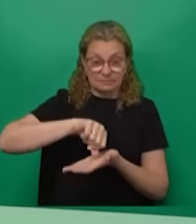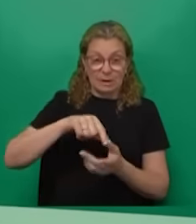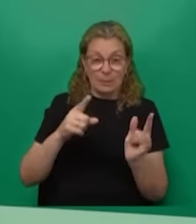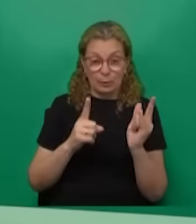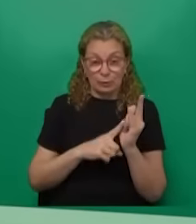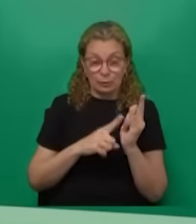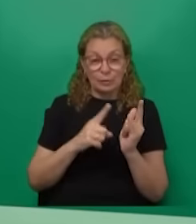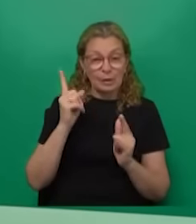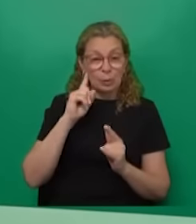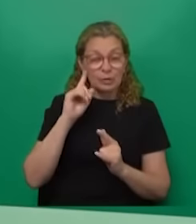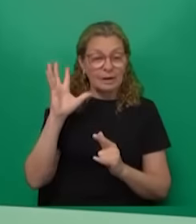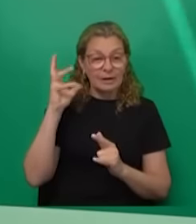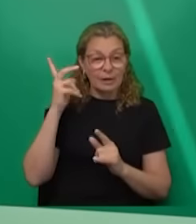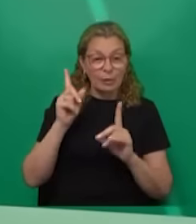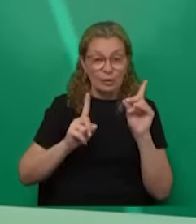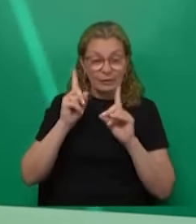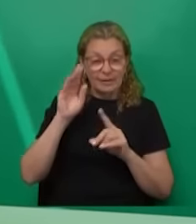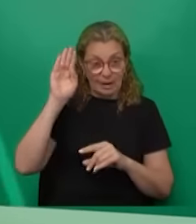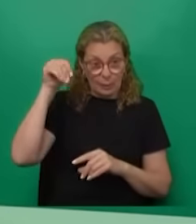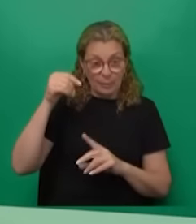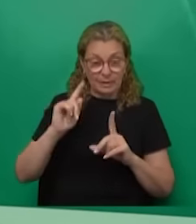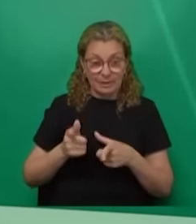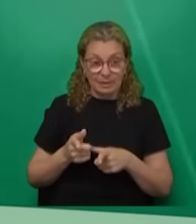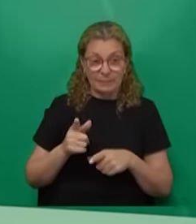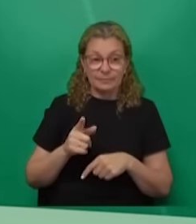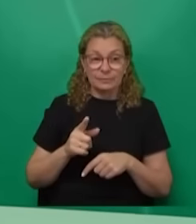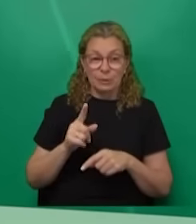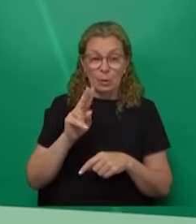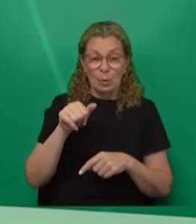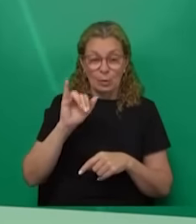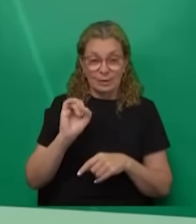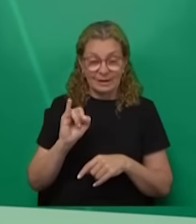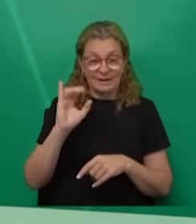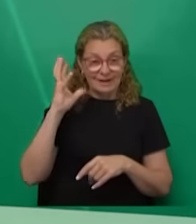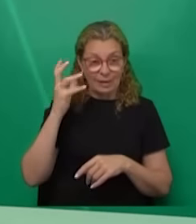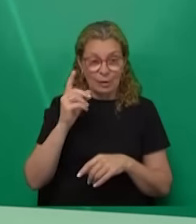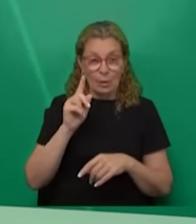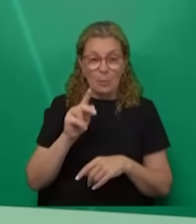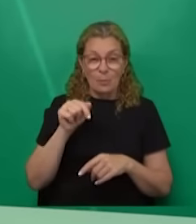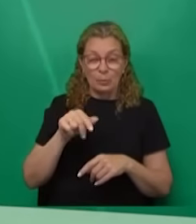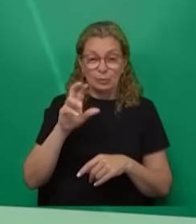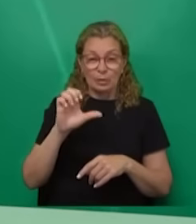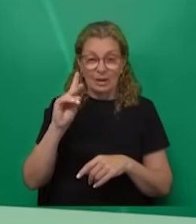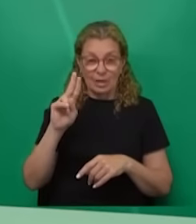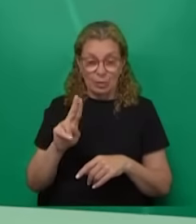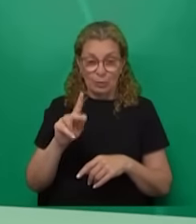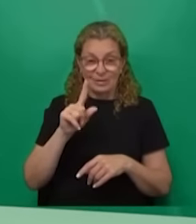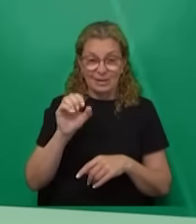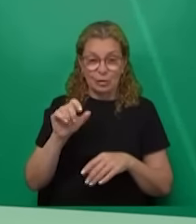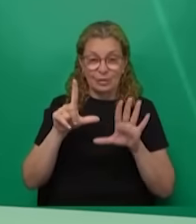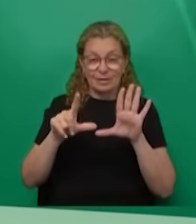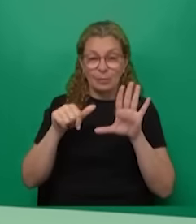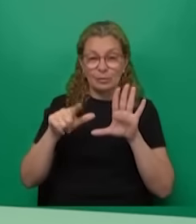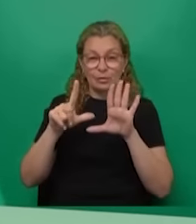pueden escuchar a través de la radio de la Universidad de la república uniradio edu. 107.7 FM